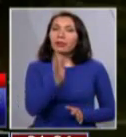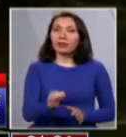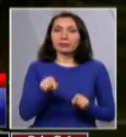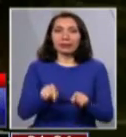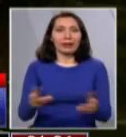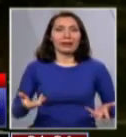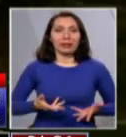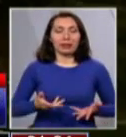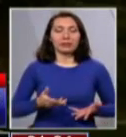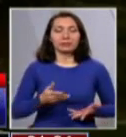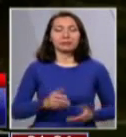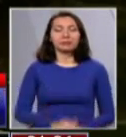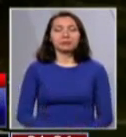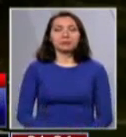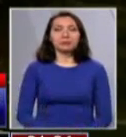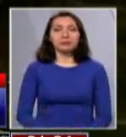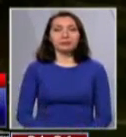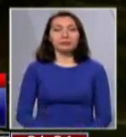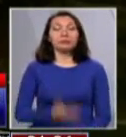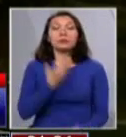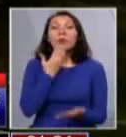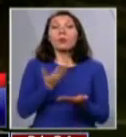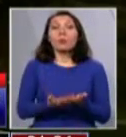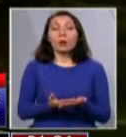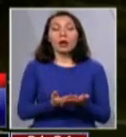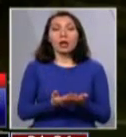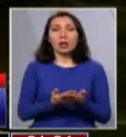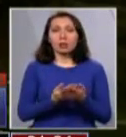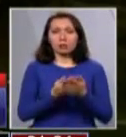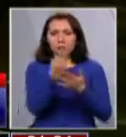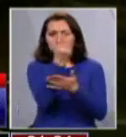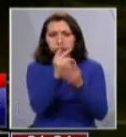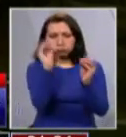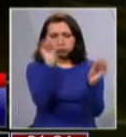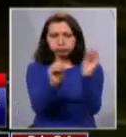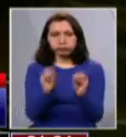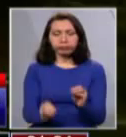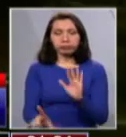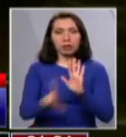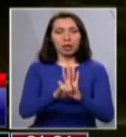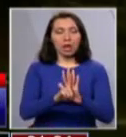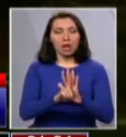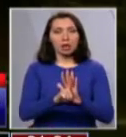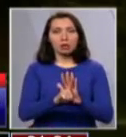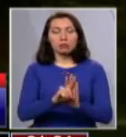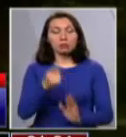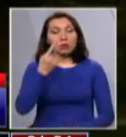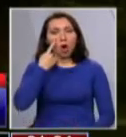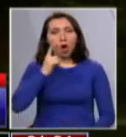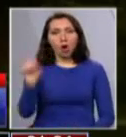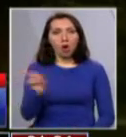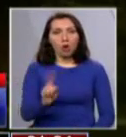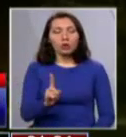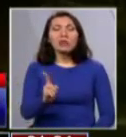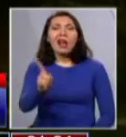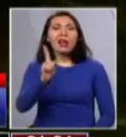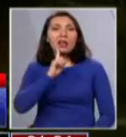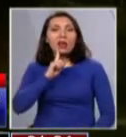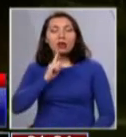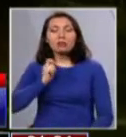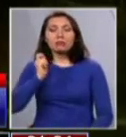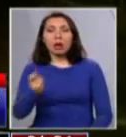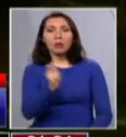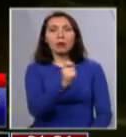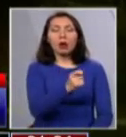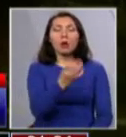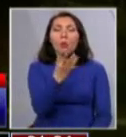siguiente danielle cuando se diseñó esta ley en que no se conocía quién daba a quién